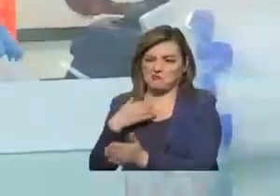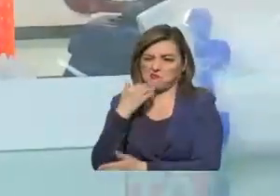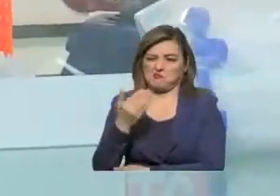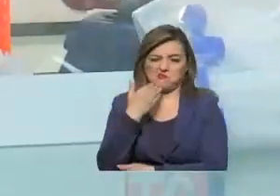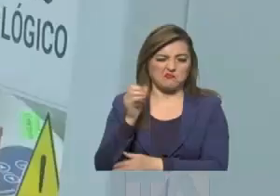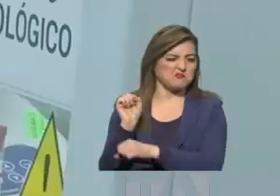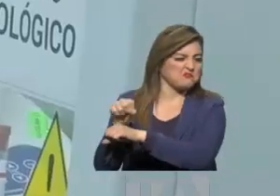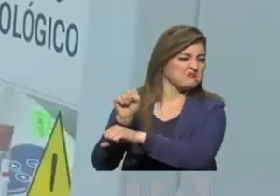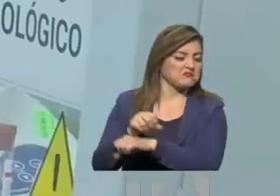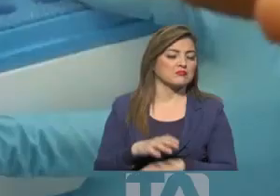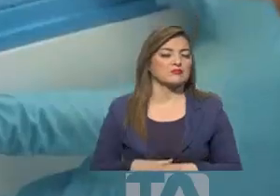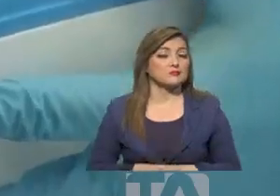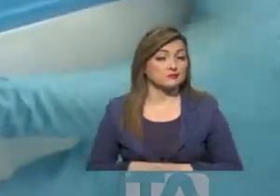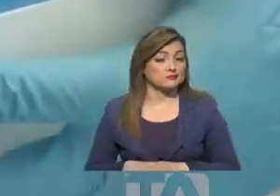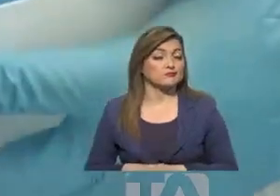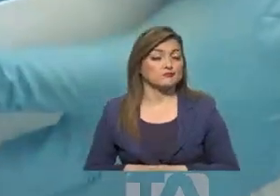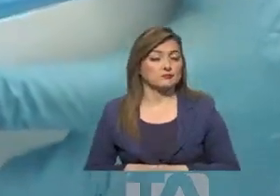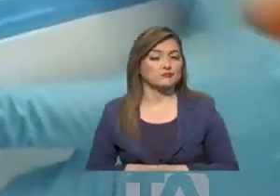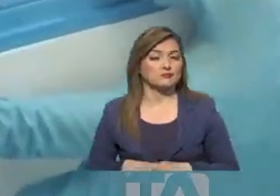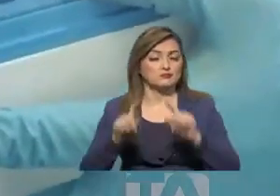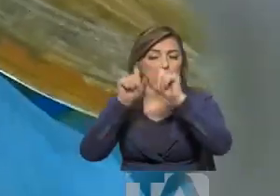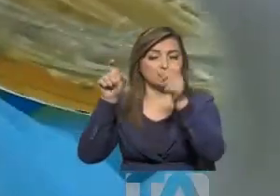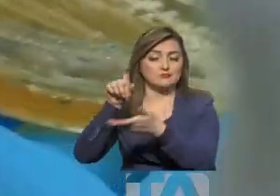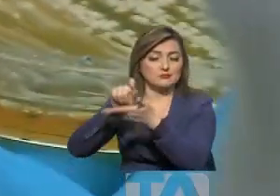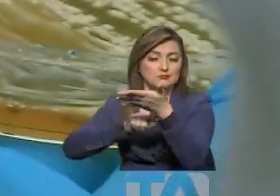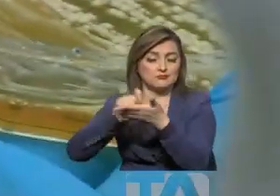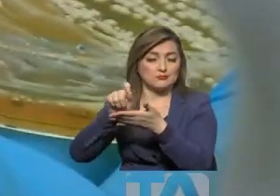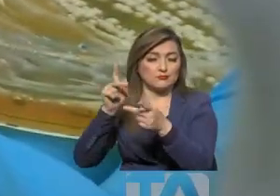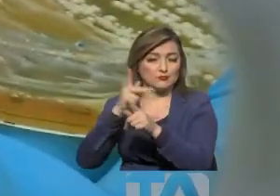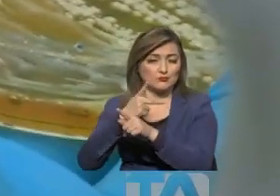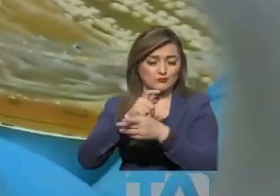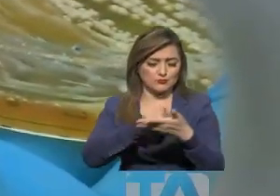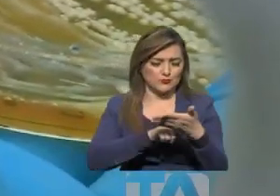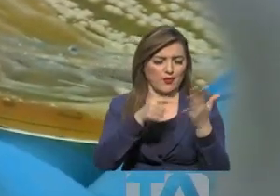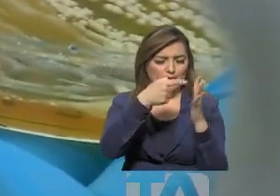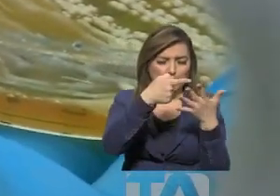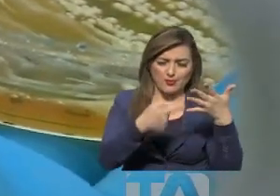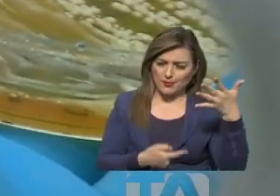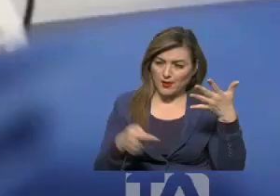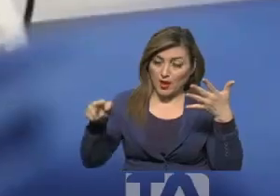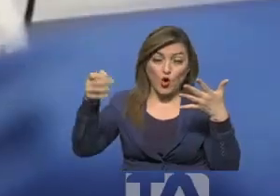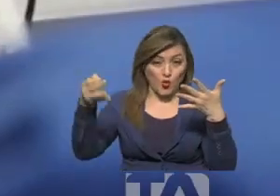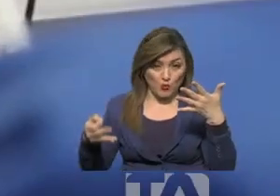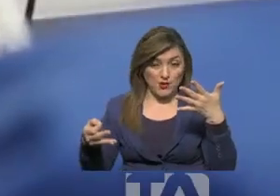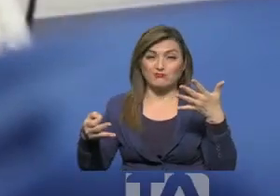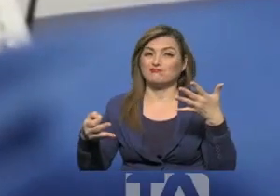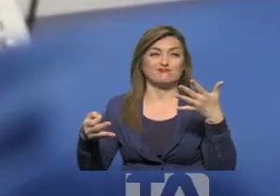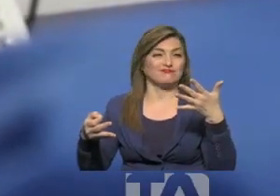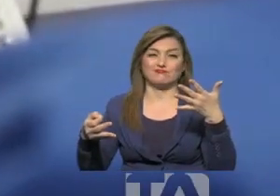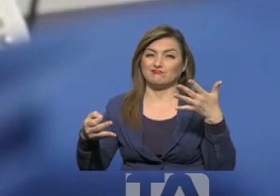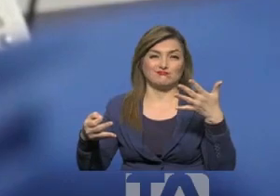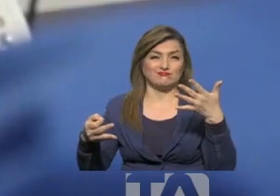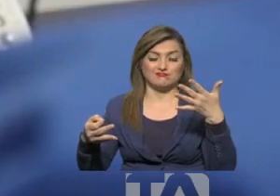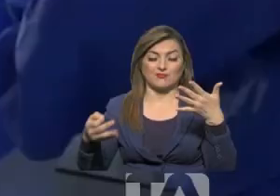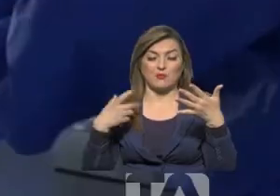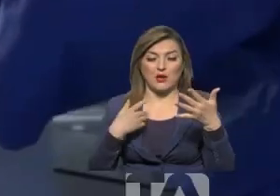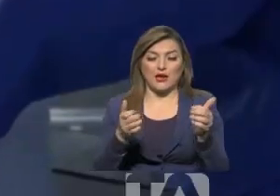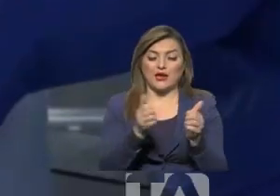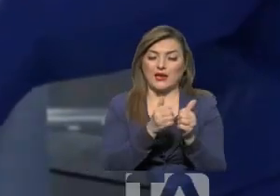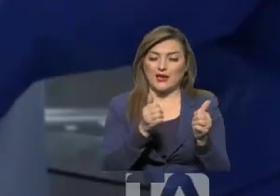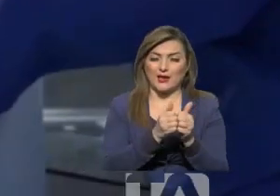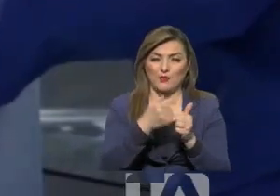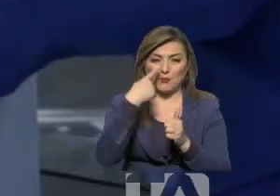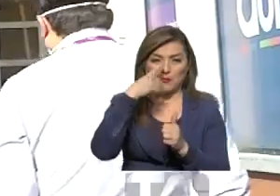empresa contratista no cumplió con la entrega de todos los insumos que constan en el contrato, y lo que es peor, vendió kits distintos a